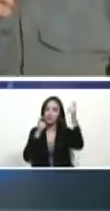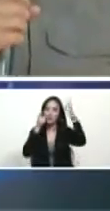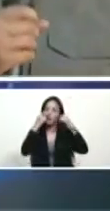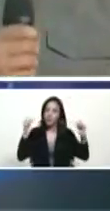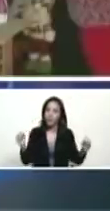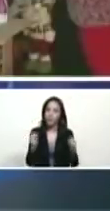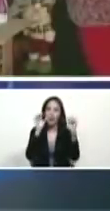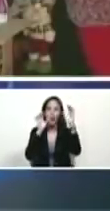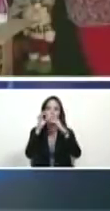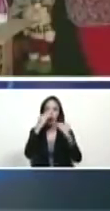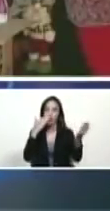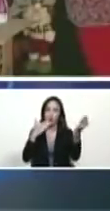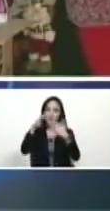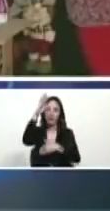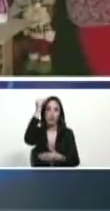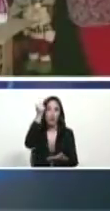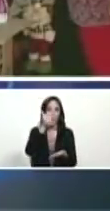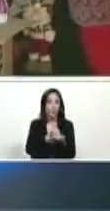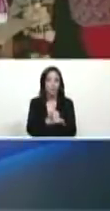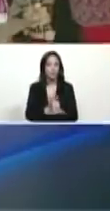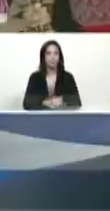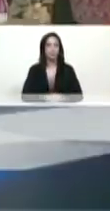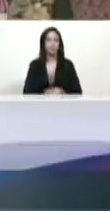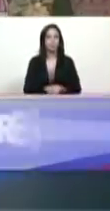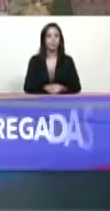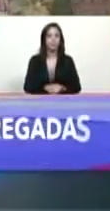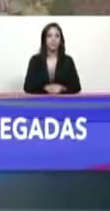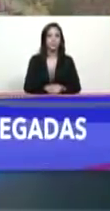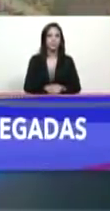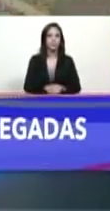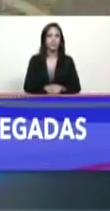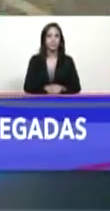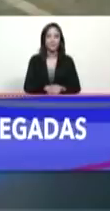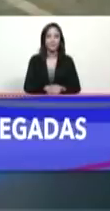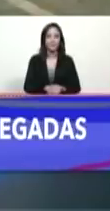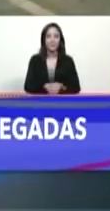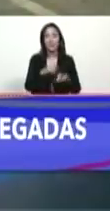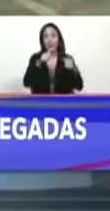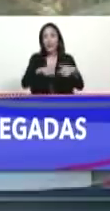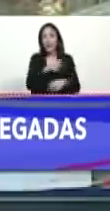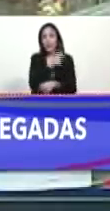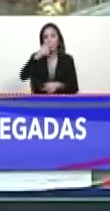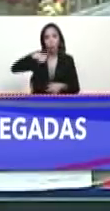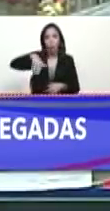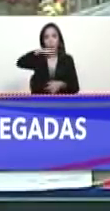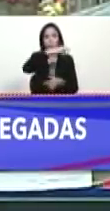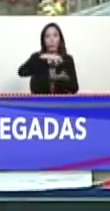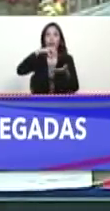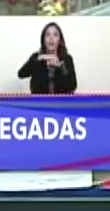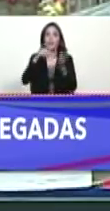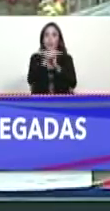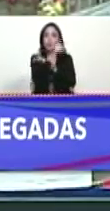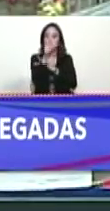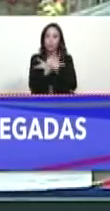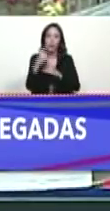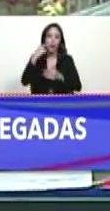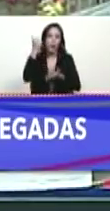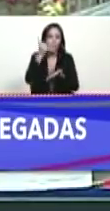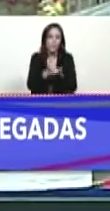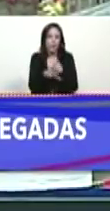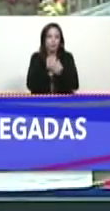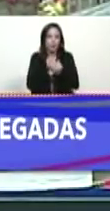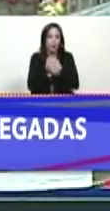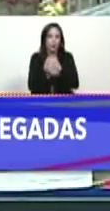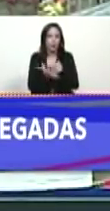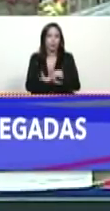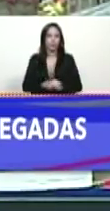sigue. Amén. Decimos desde aquí al pueblo del Zulia, con todo nuestro cariño